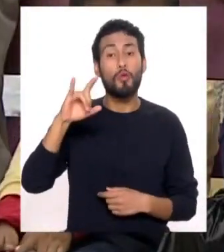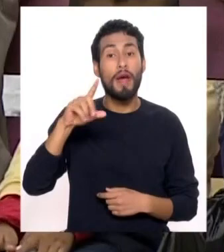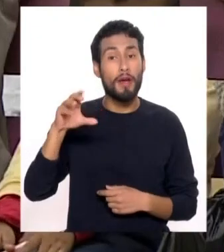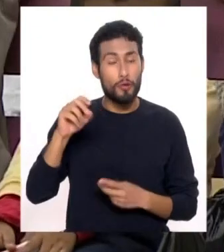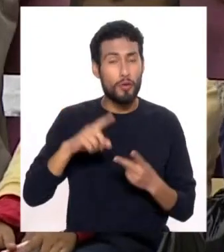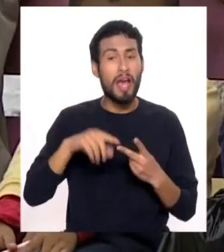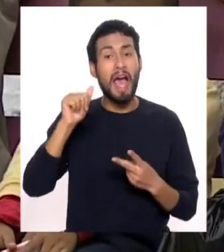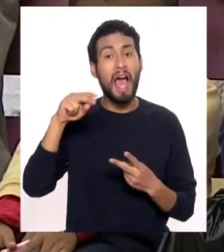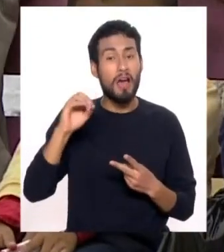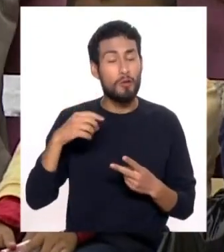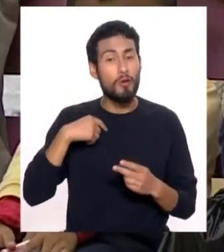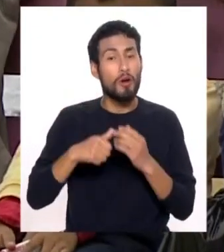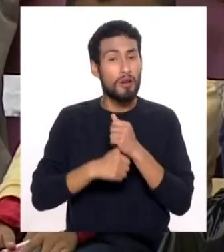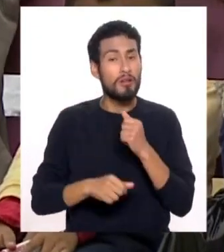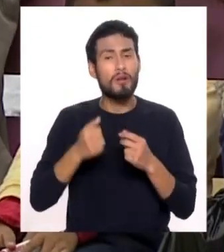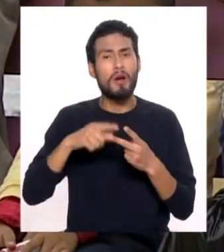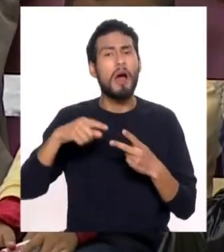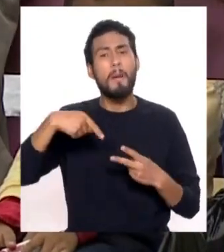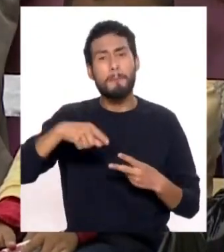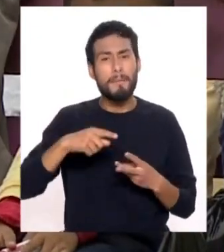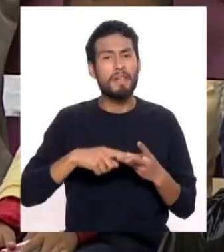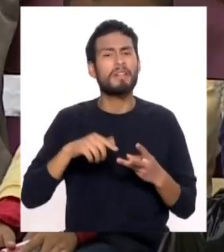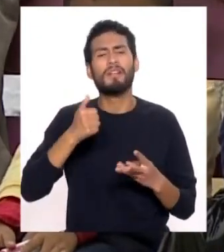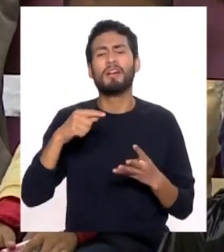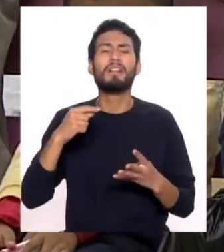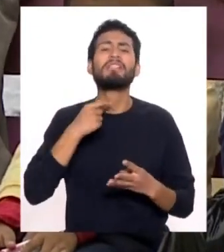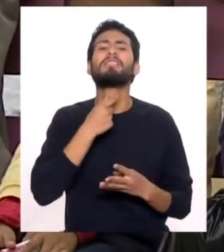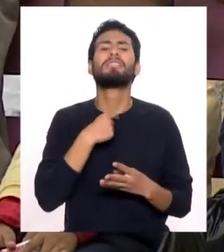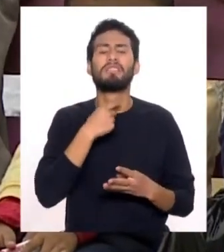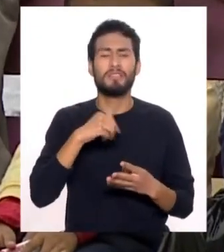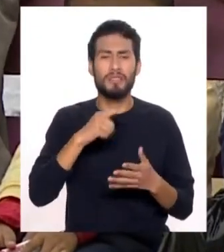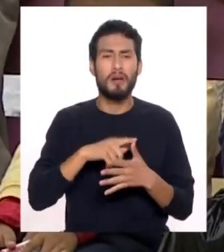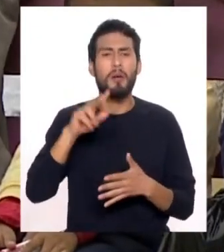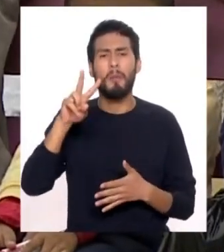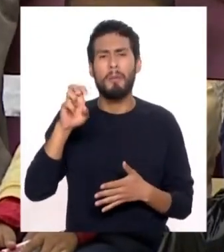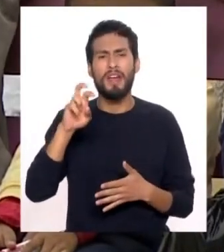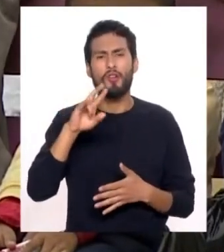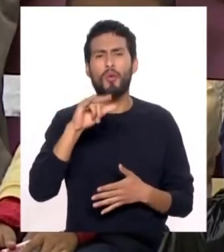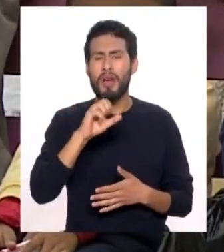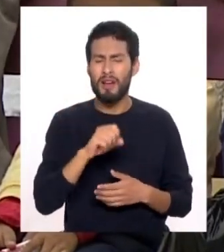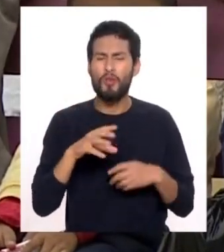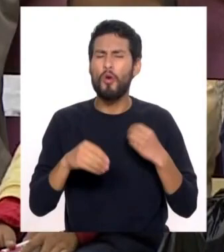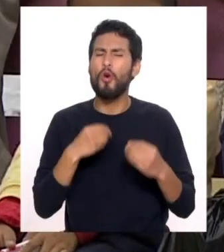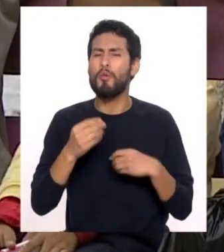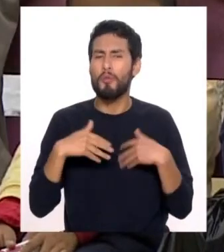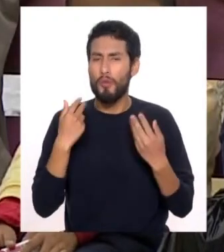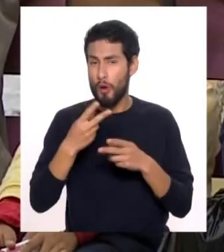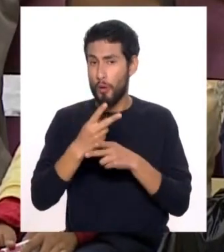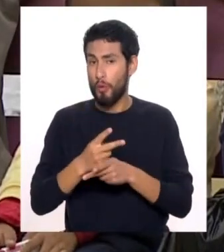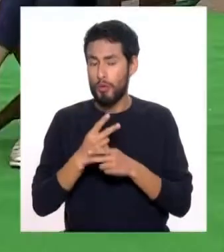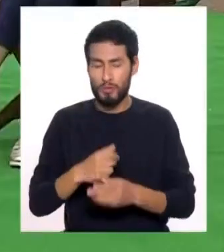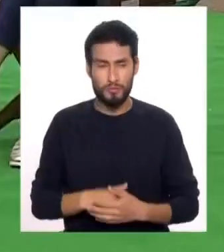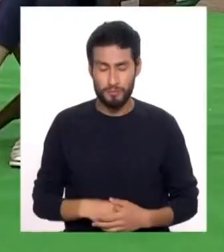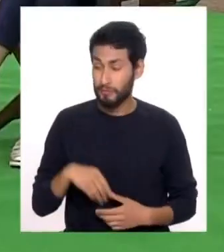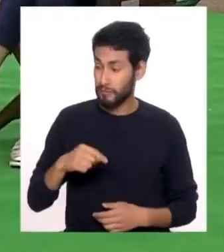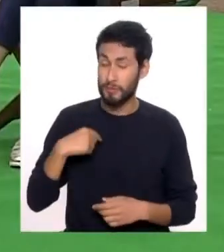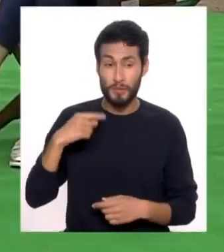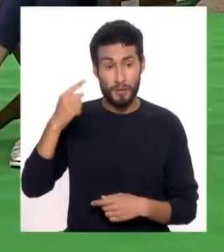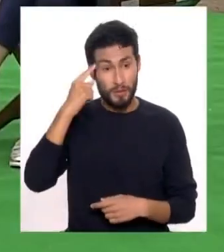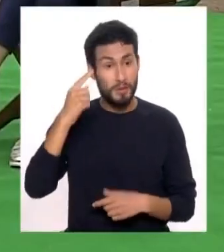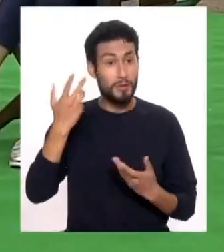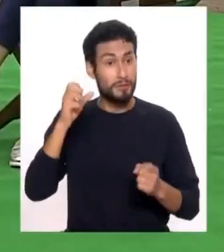garganta también, y otra serie de enfermedades como verrugas, que el día de hoy vamos a aprender también cómo prevenirlas. Yo creo que poner en agenda